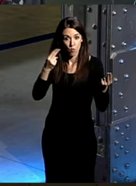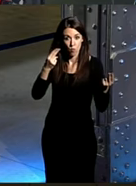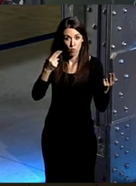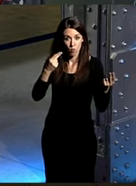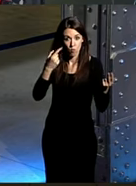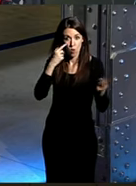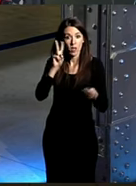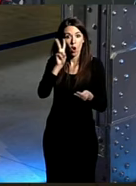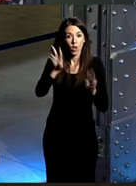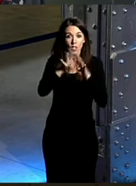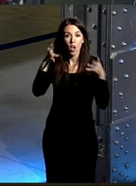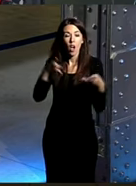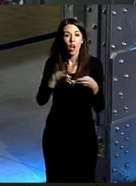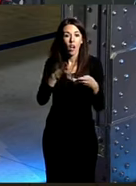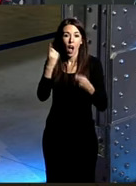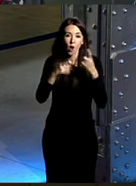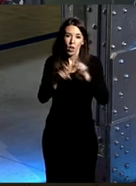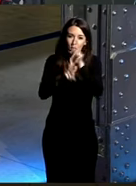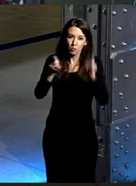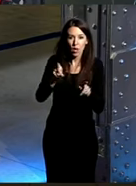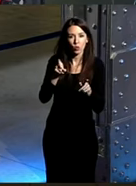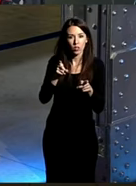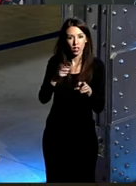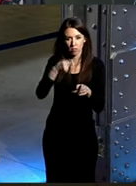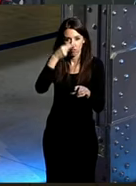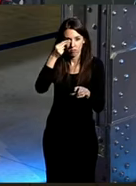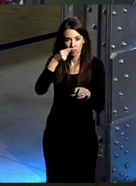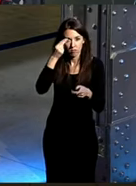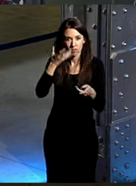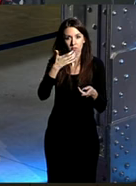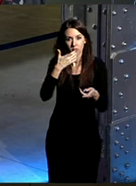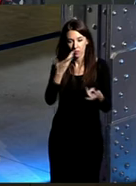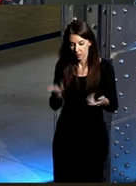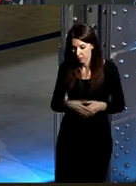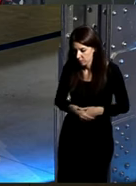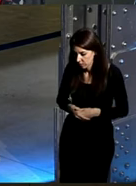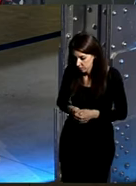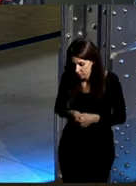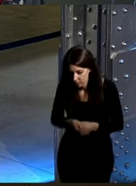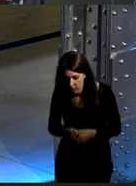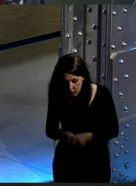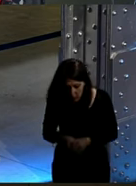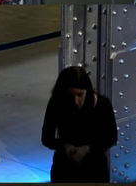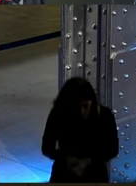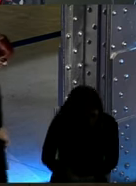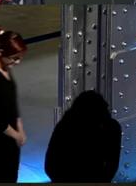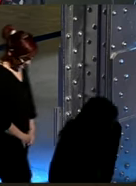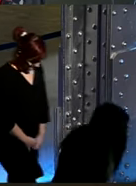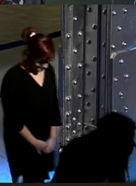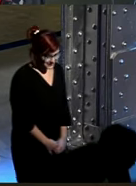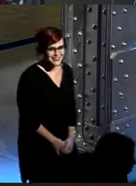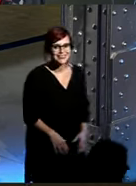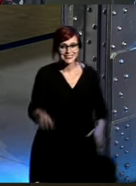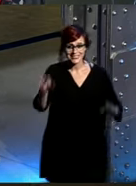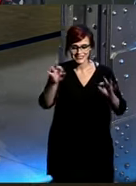está viéndonos por streaming. Y hay algunas preguntas interesantes. Hay una pregunta específica para Team Labs. Y es